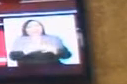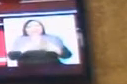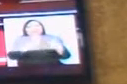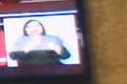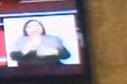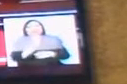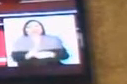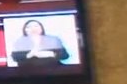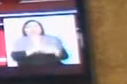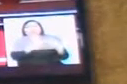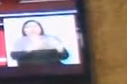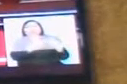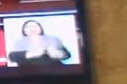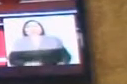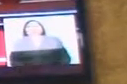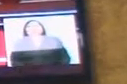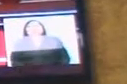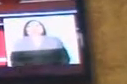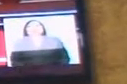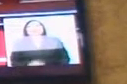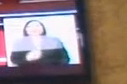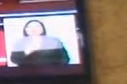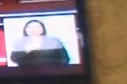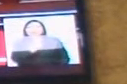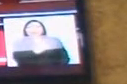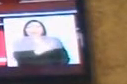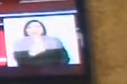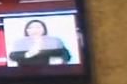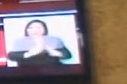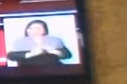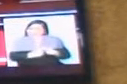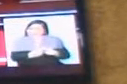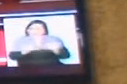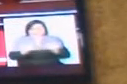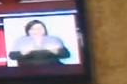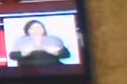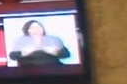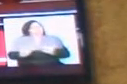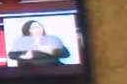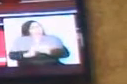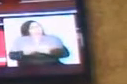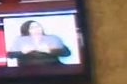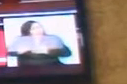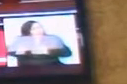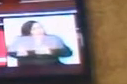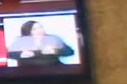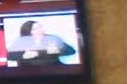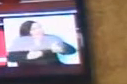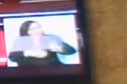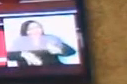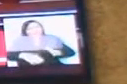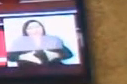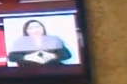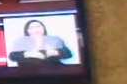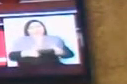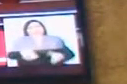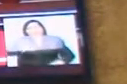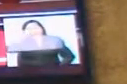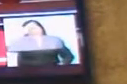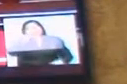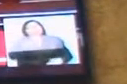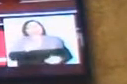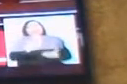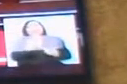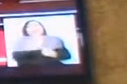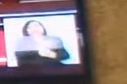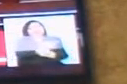tarea. Por eso, los invito a que iniciemos este camino por la grandeza de nuestra patria. Los